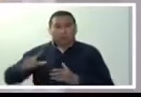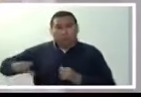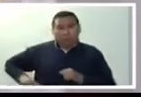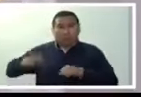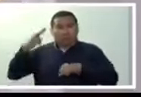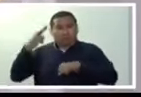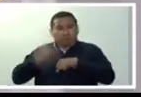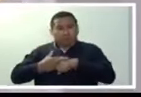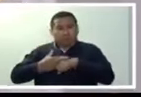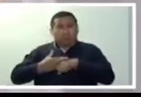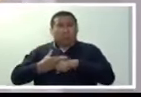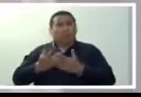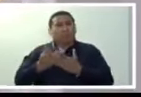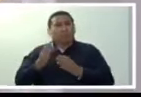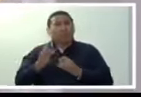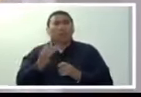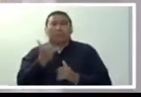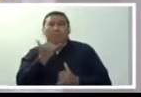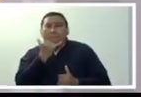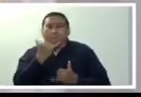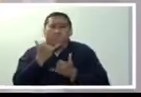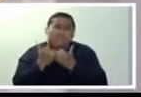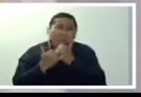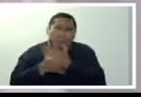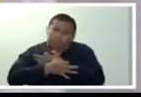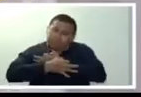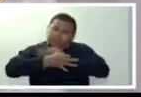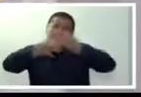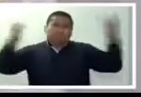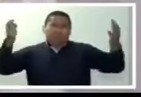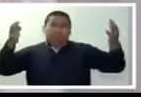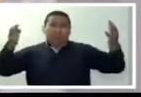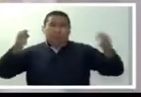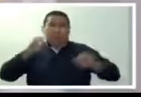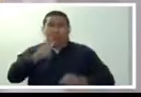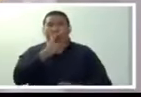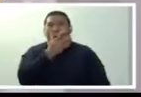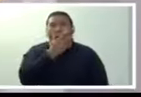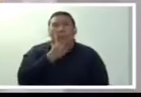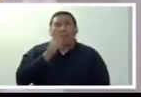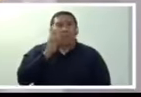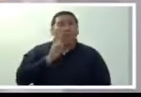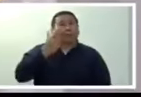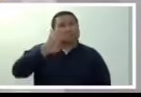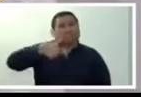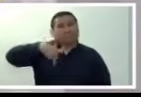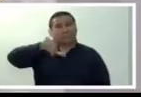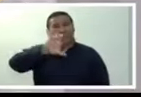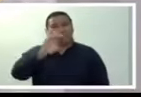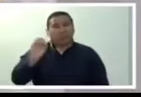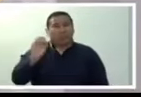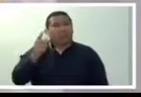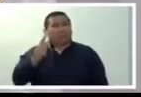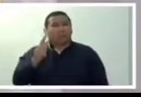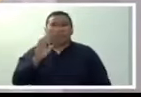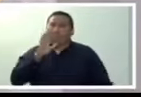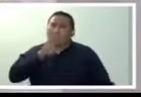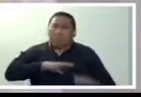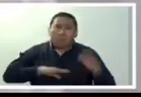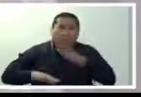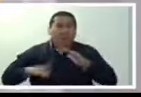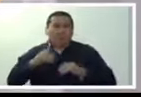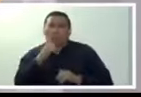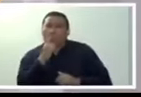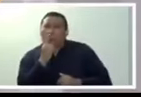gobernador, les ofrezco una disculpa pública a las y los quintanarroenses por la incompetencia de